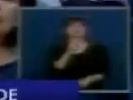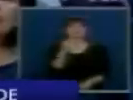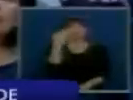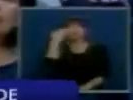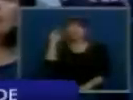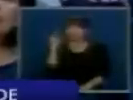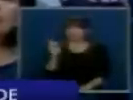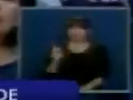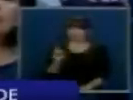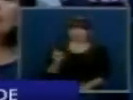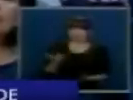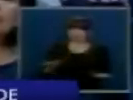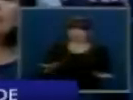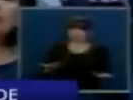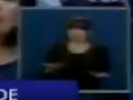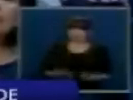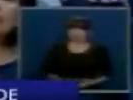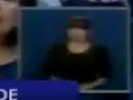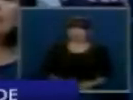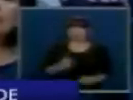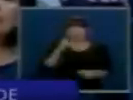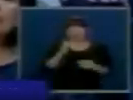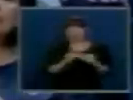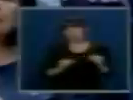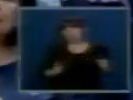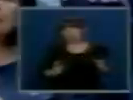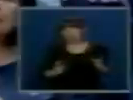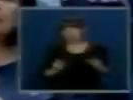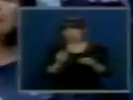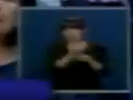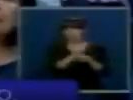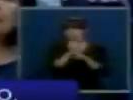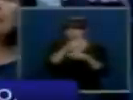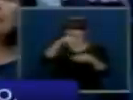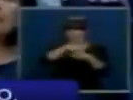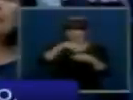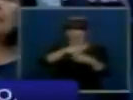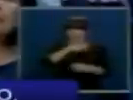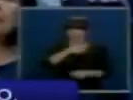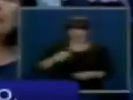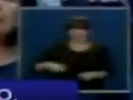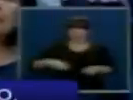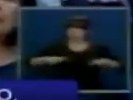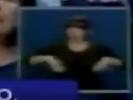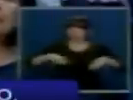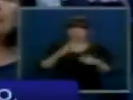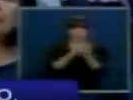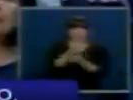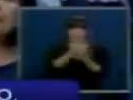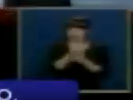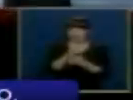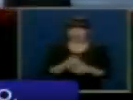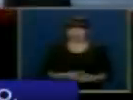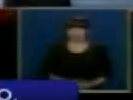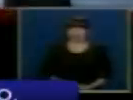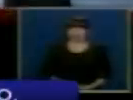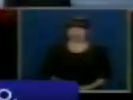dónde están. Al menos la auditoría interna de la presidencia no ha podido averiguarlo.